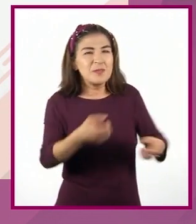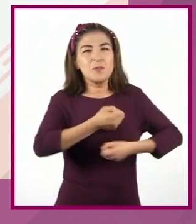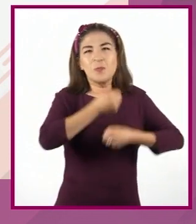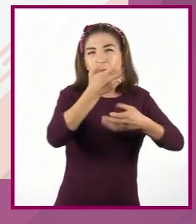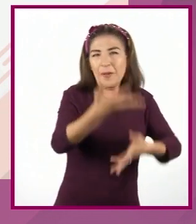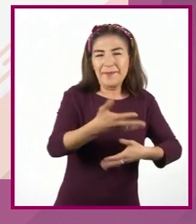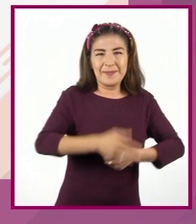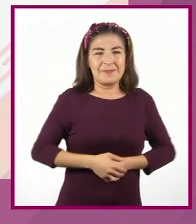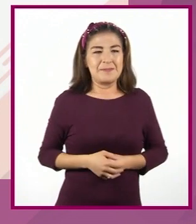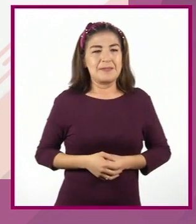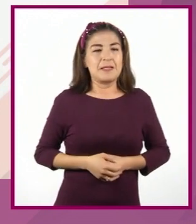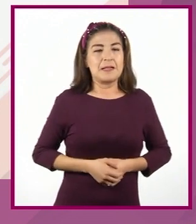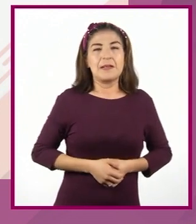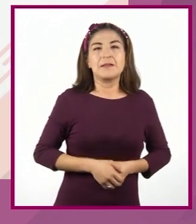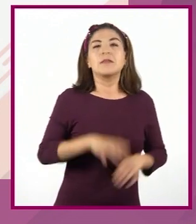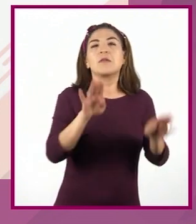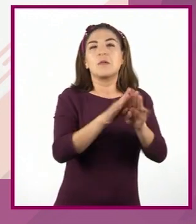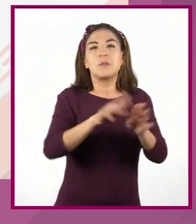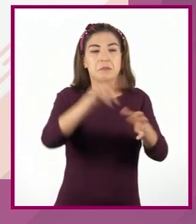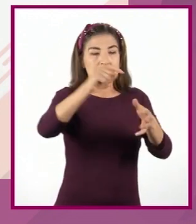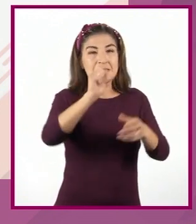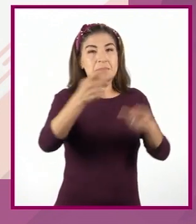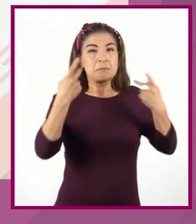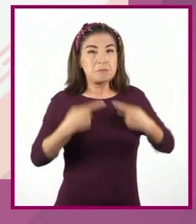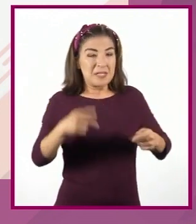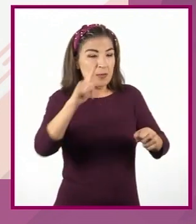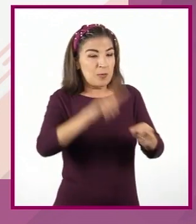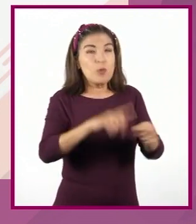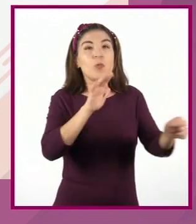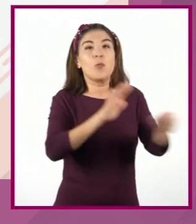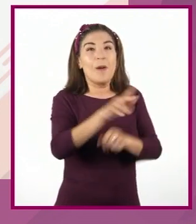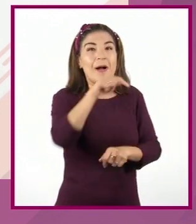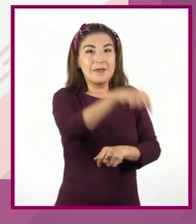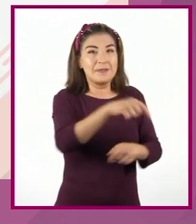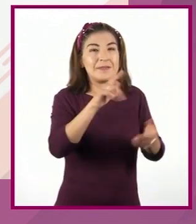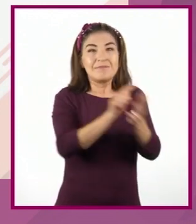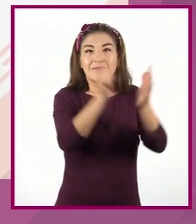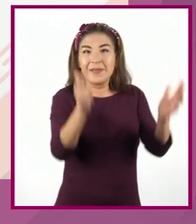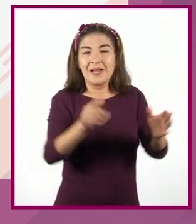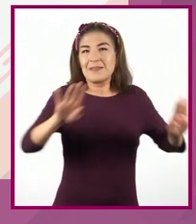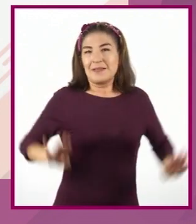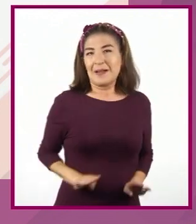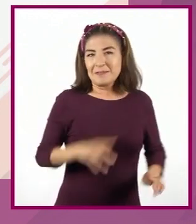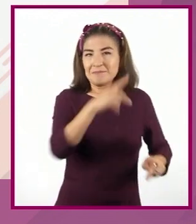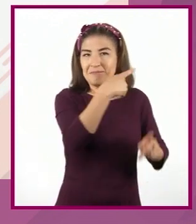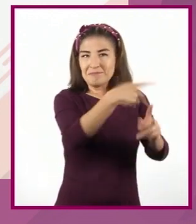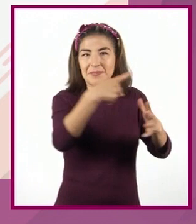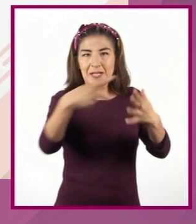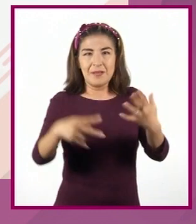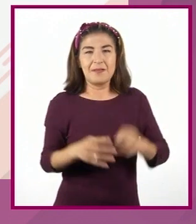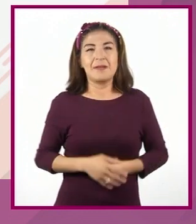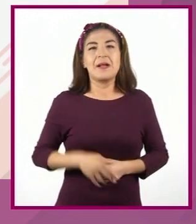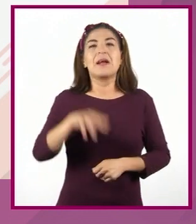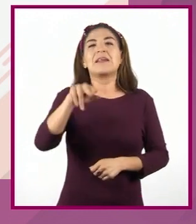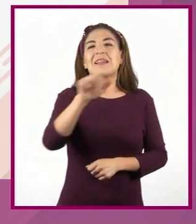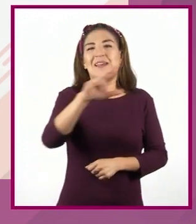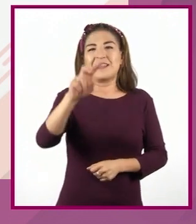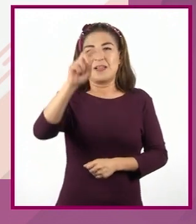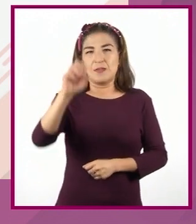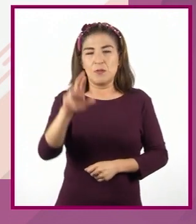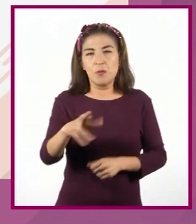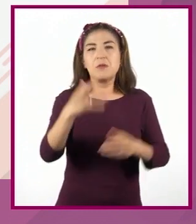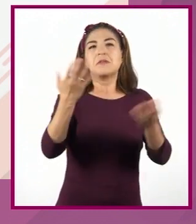3. Los personajes que se presentarán y sus características. 4. El tipo de narrador: